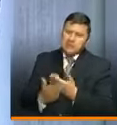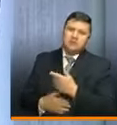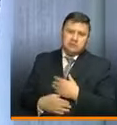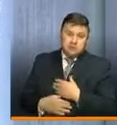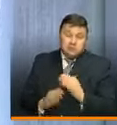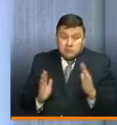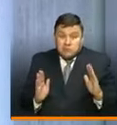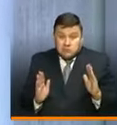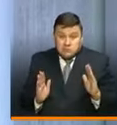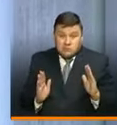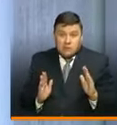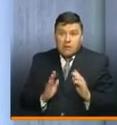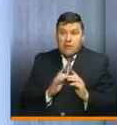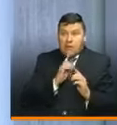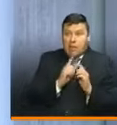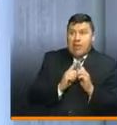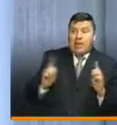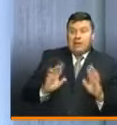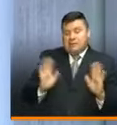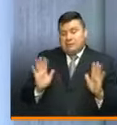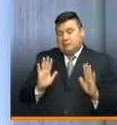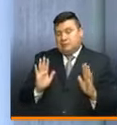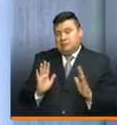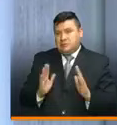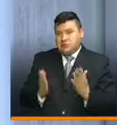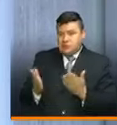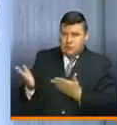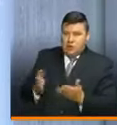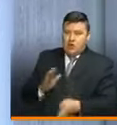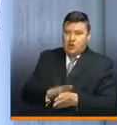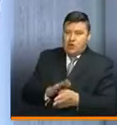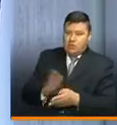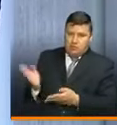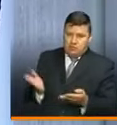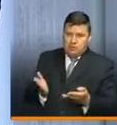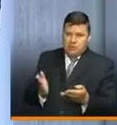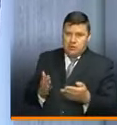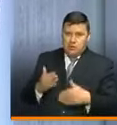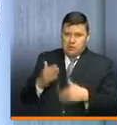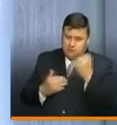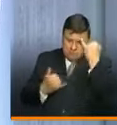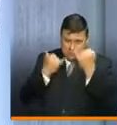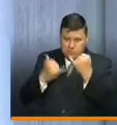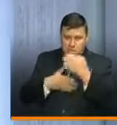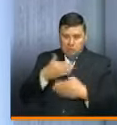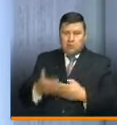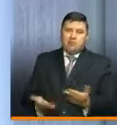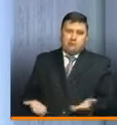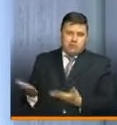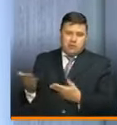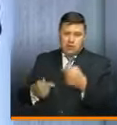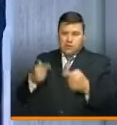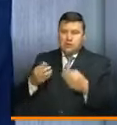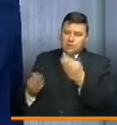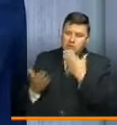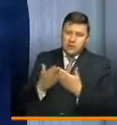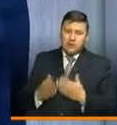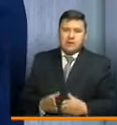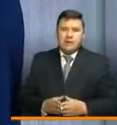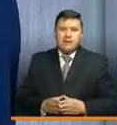y no extenderme más para permitir que continúe toda la iniciativa y todo el proceso de concurso. Muchas